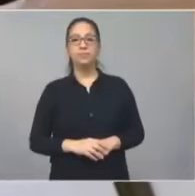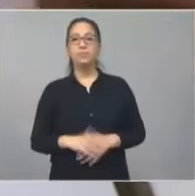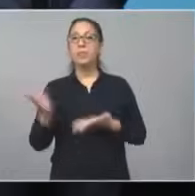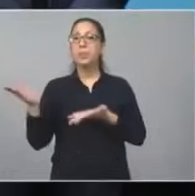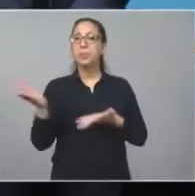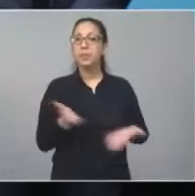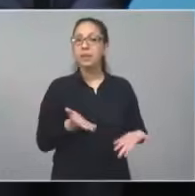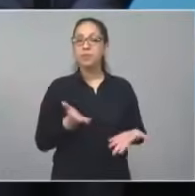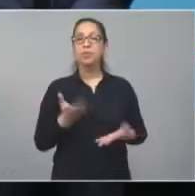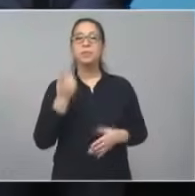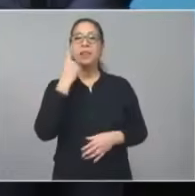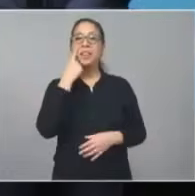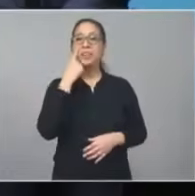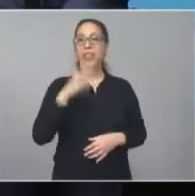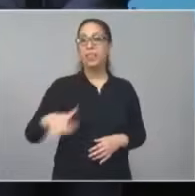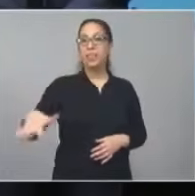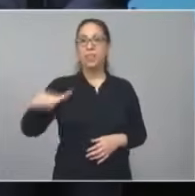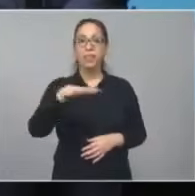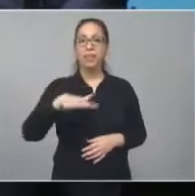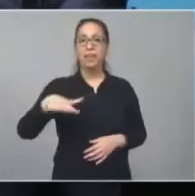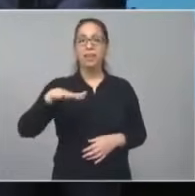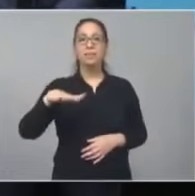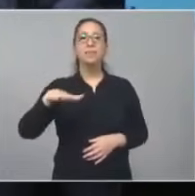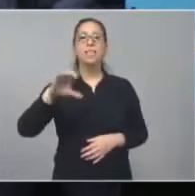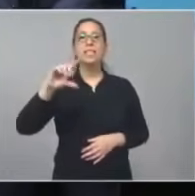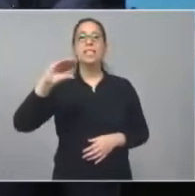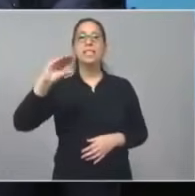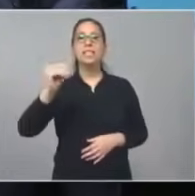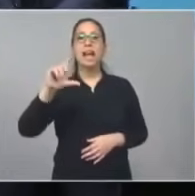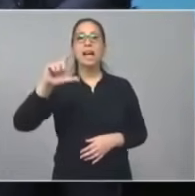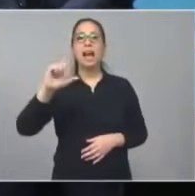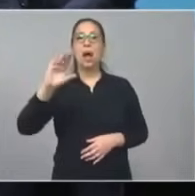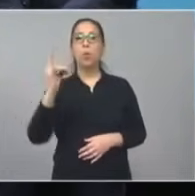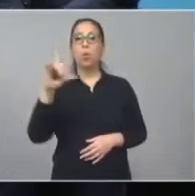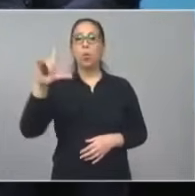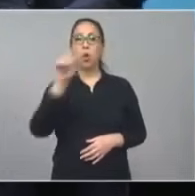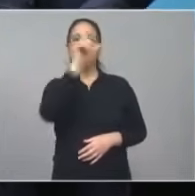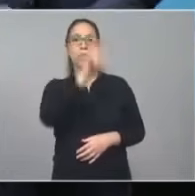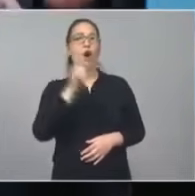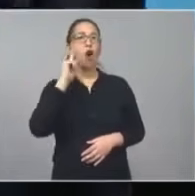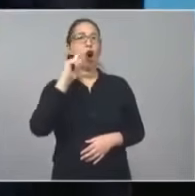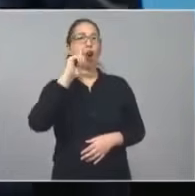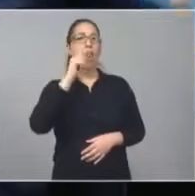Invitamos ahora al intendente de Chacabuco, Rubén Darío Golia.